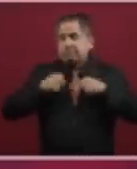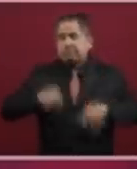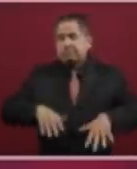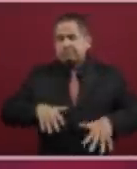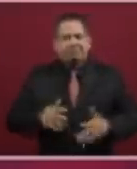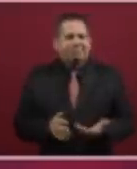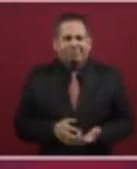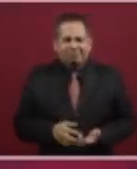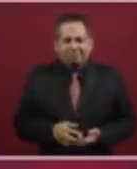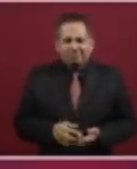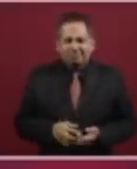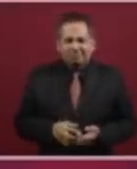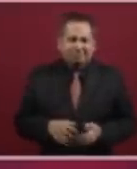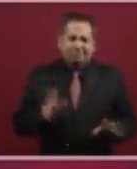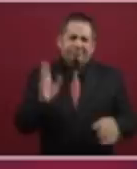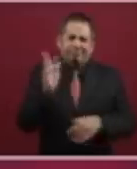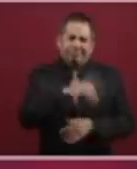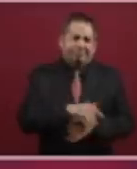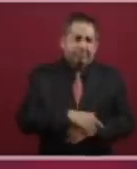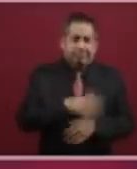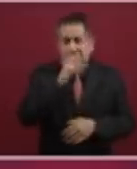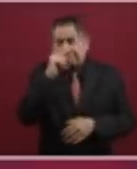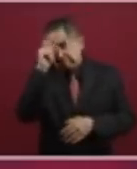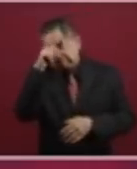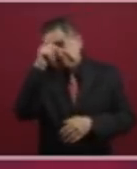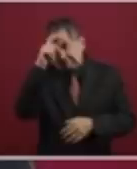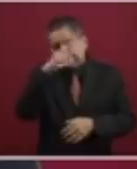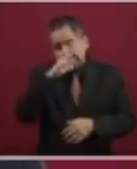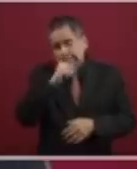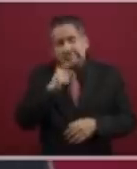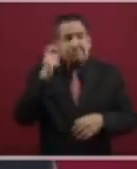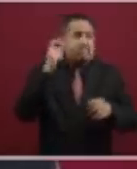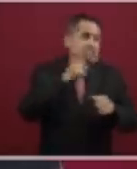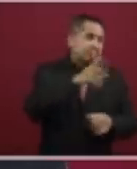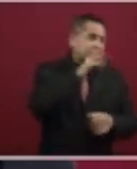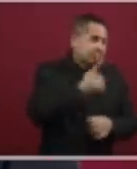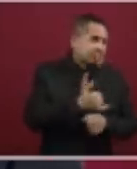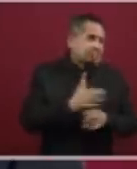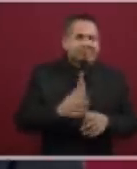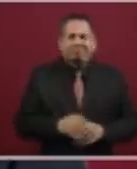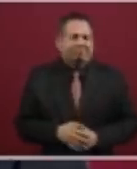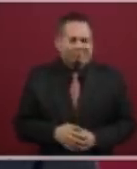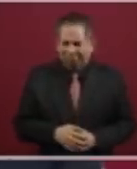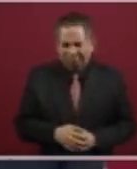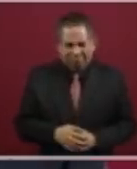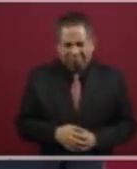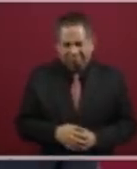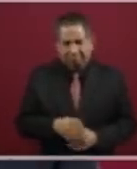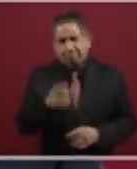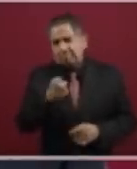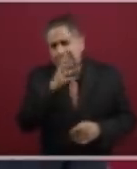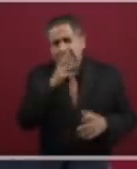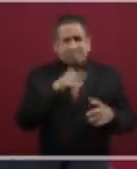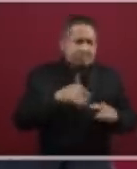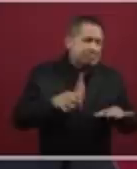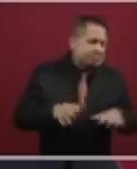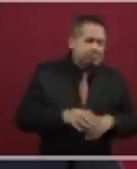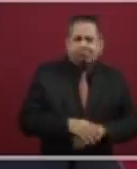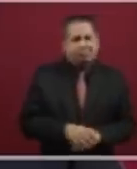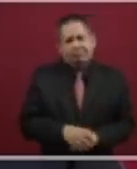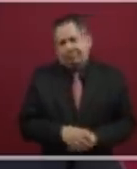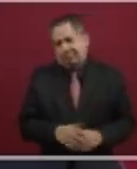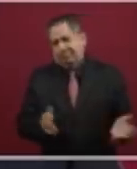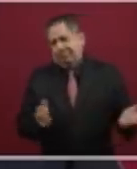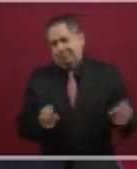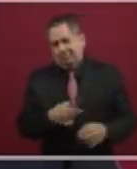vamos a decir, está muy difícil. ¡Qué barbaridad! Así no podemos.